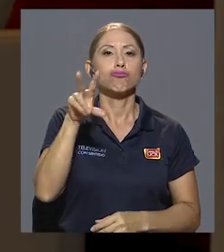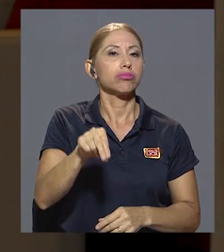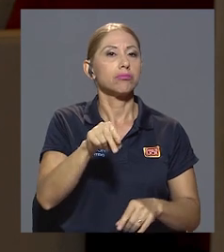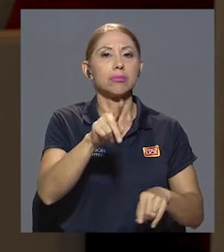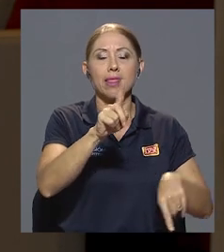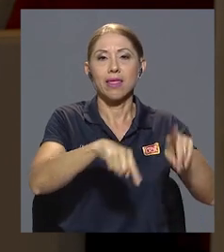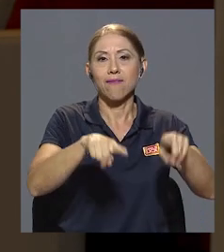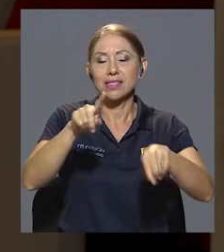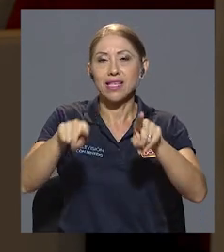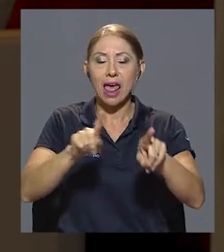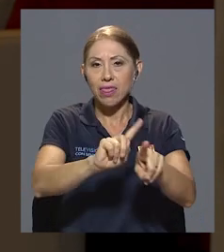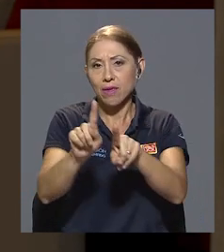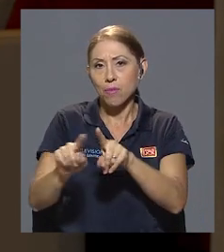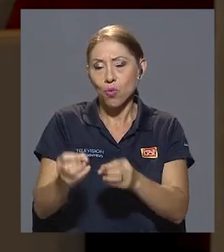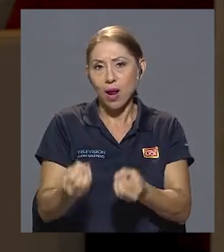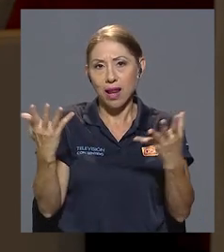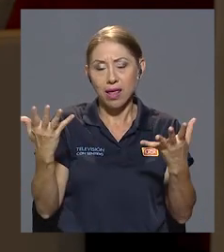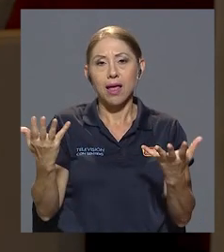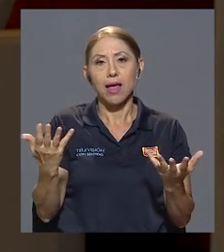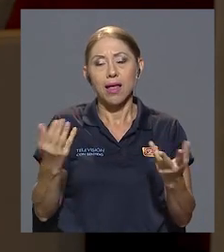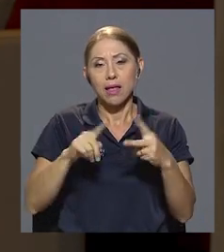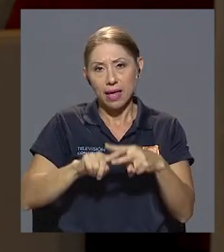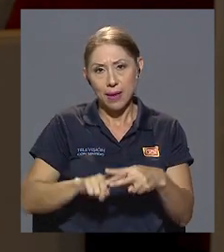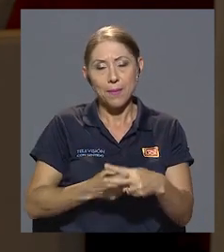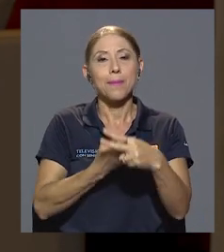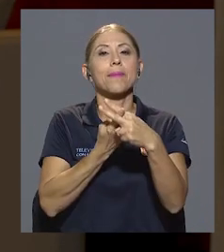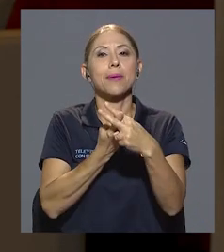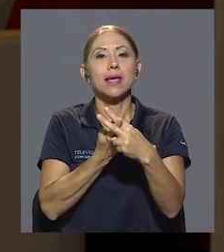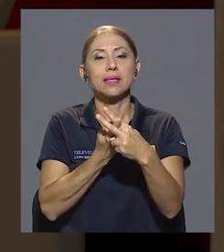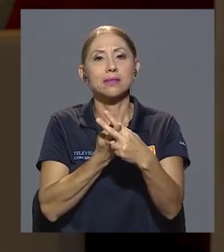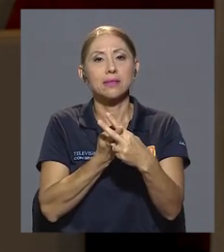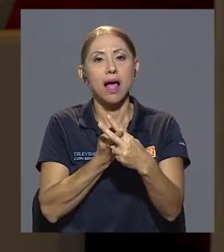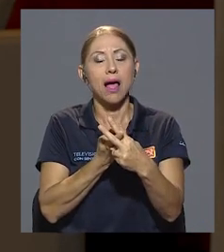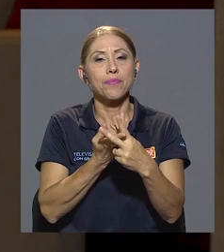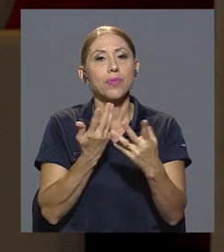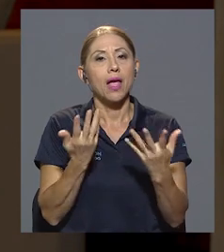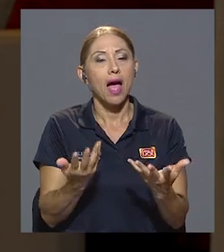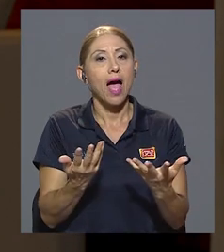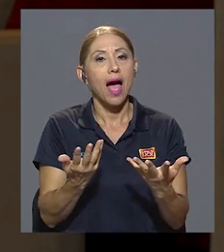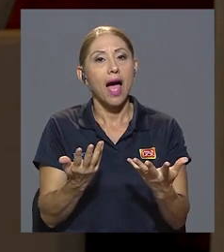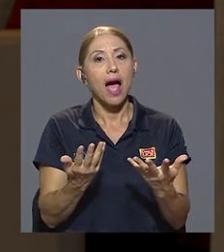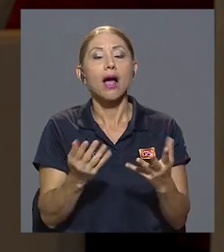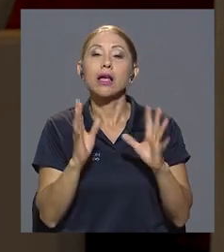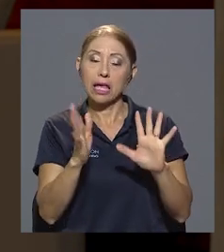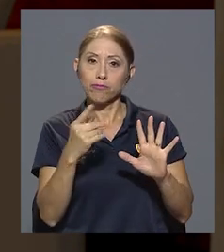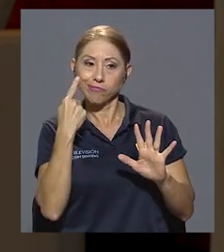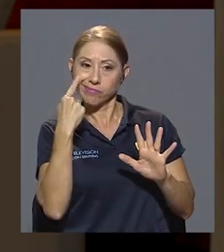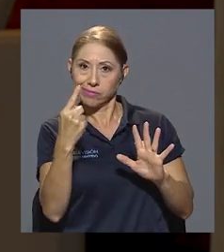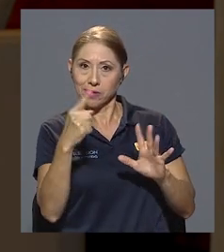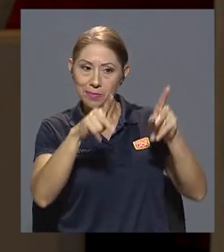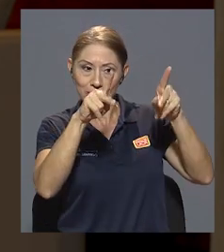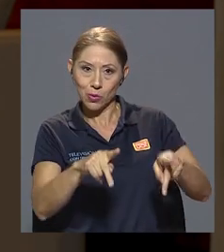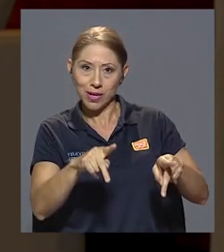esa diversidad y pluralidad empieza a poner a los blancos